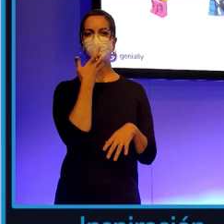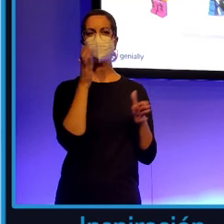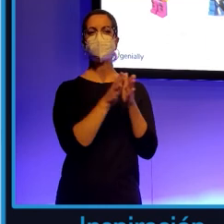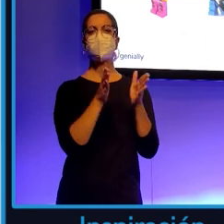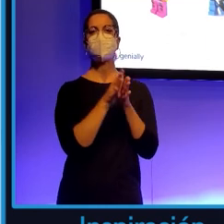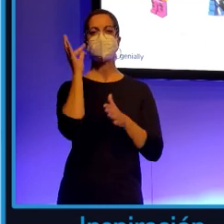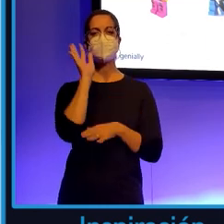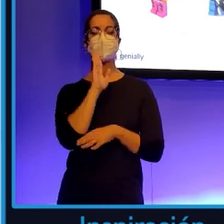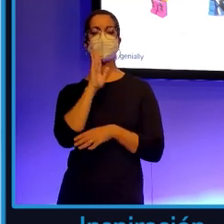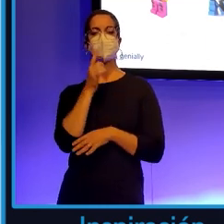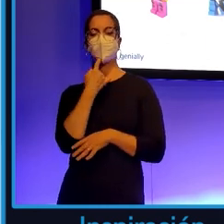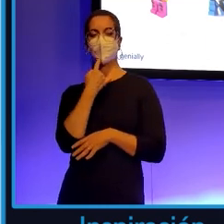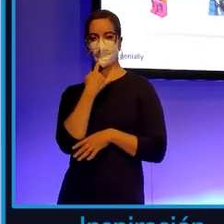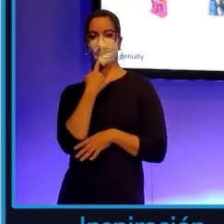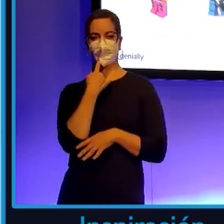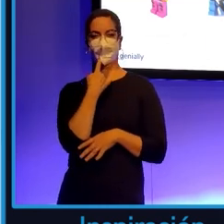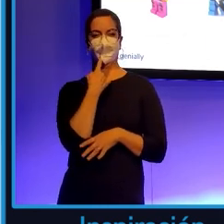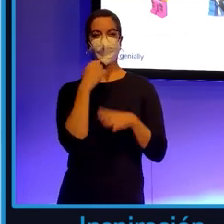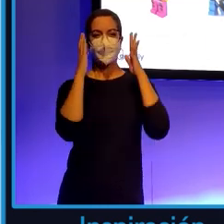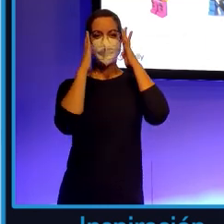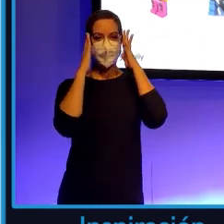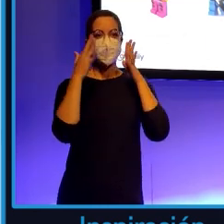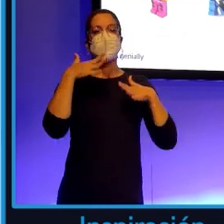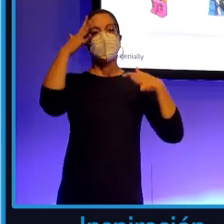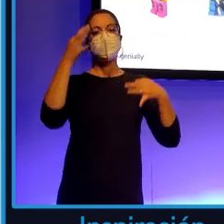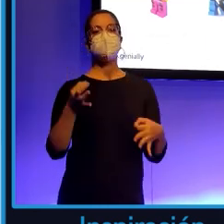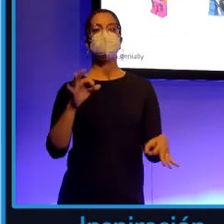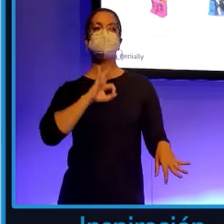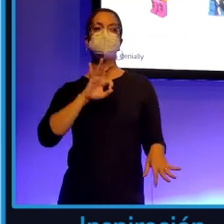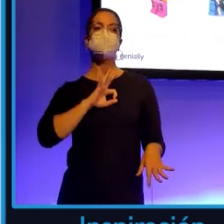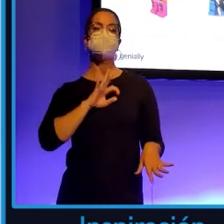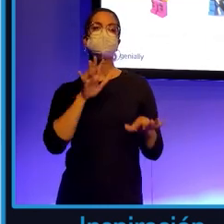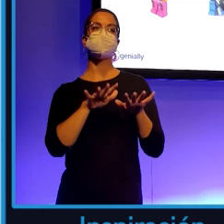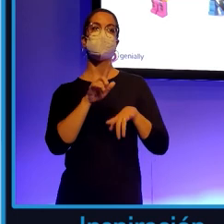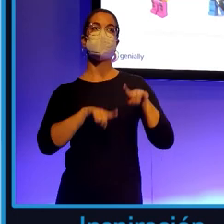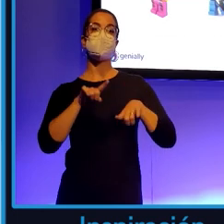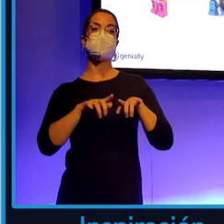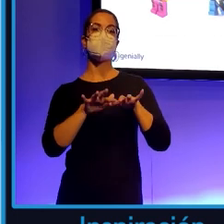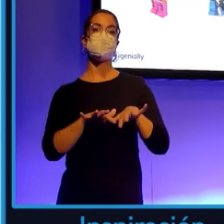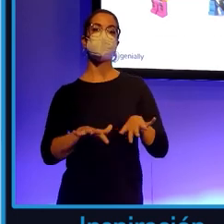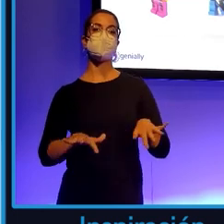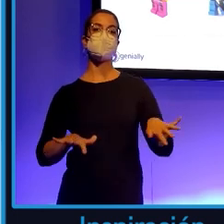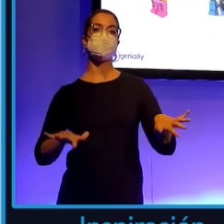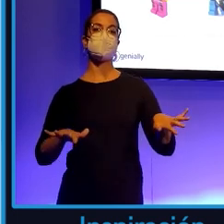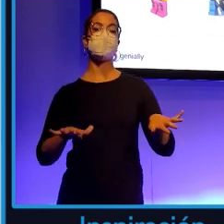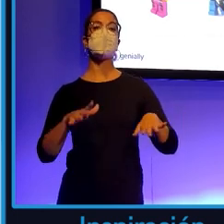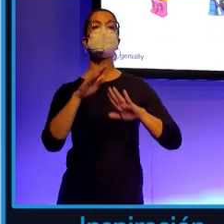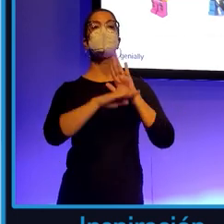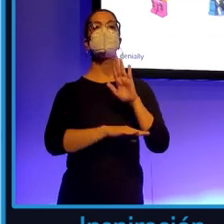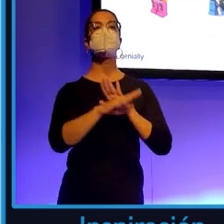vamos a poner en marcha seguramente en enero porque las cosas de palacio van despacio el programa hace 360